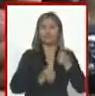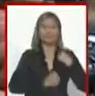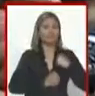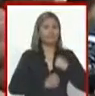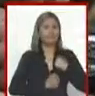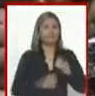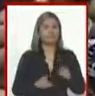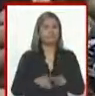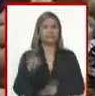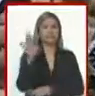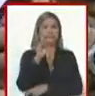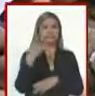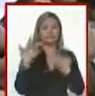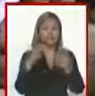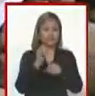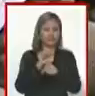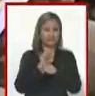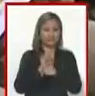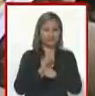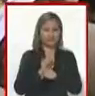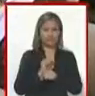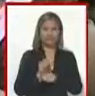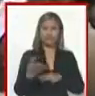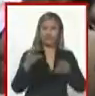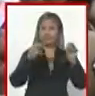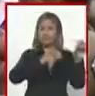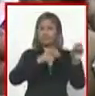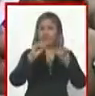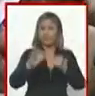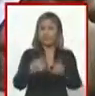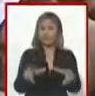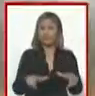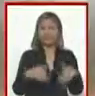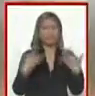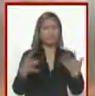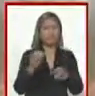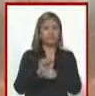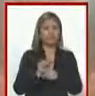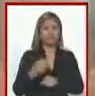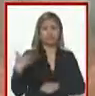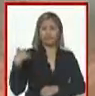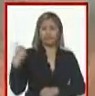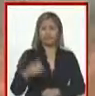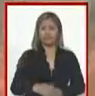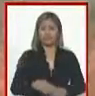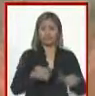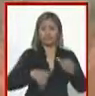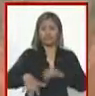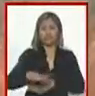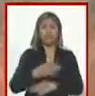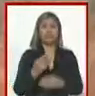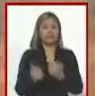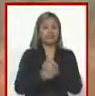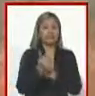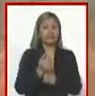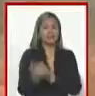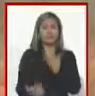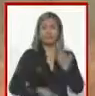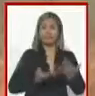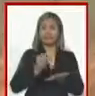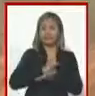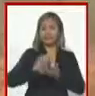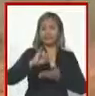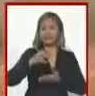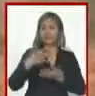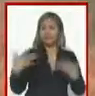ejército de Bolivia que están trabajando ya, que están asentados en la zona, están ya trabajando. El propietario de una estancia amenazada por el fuego en San José